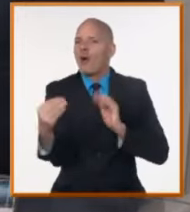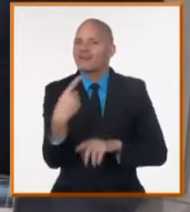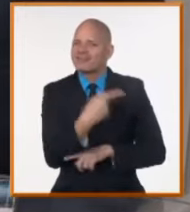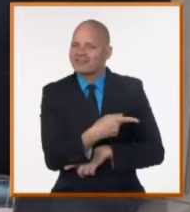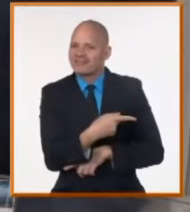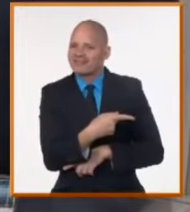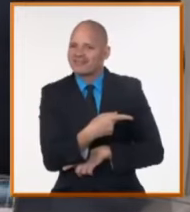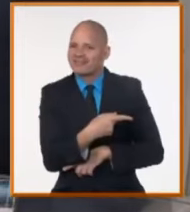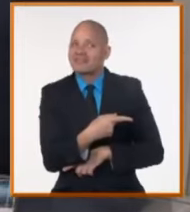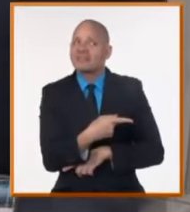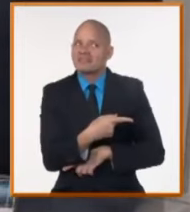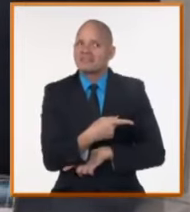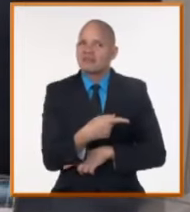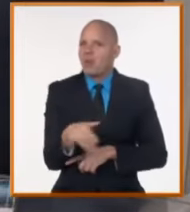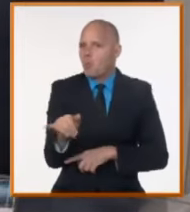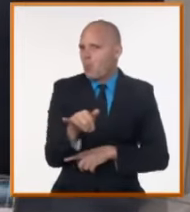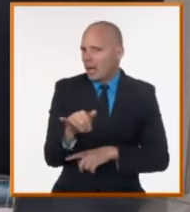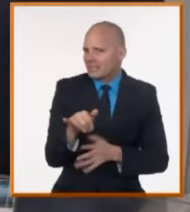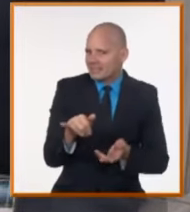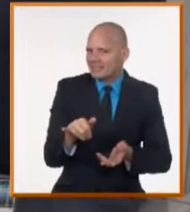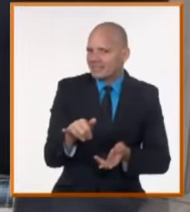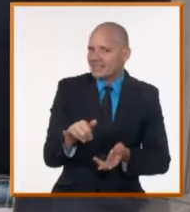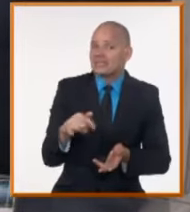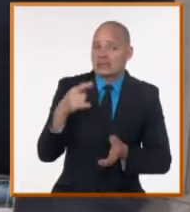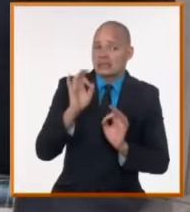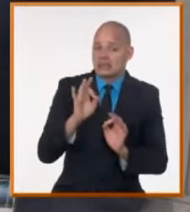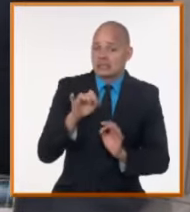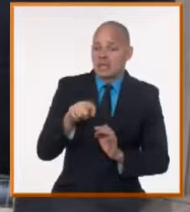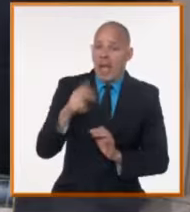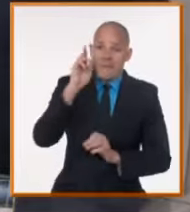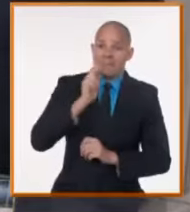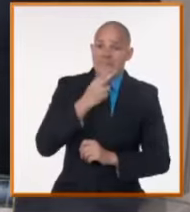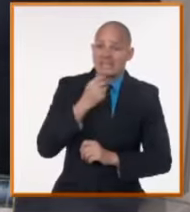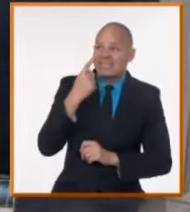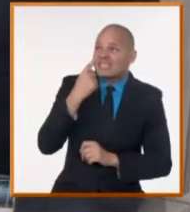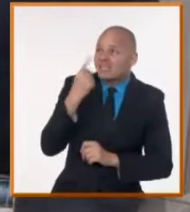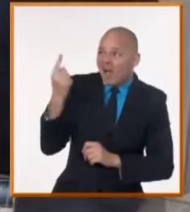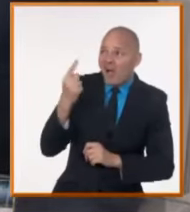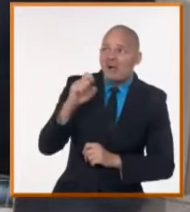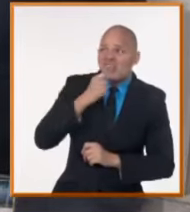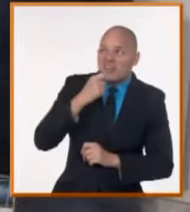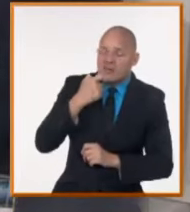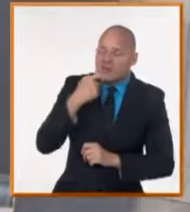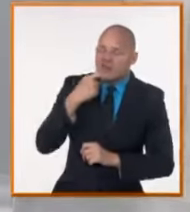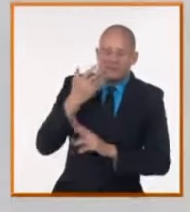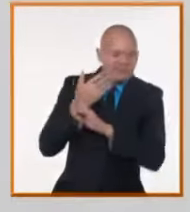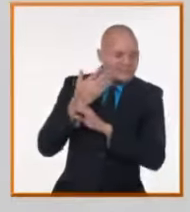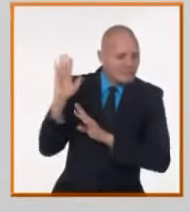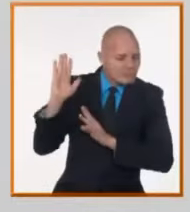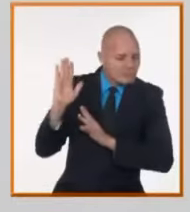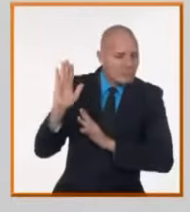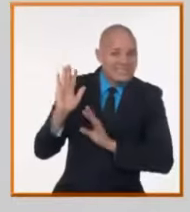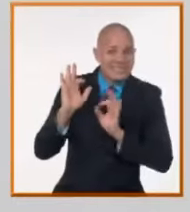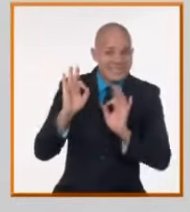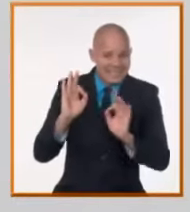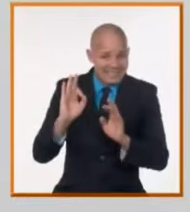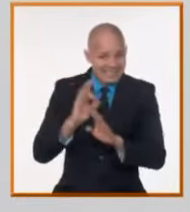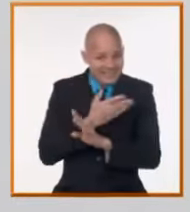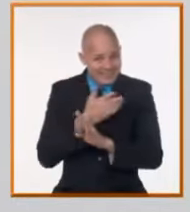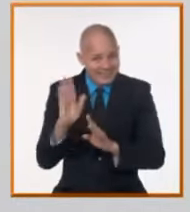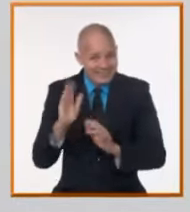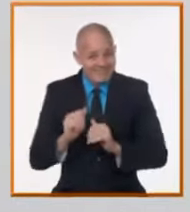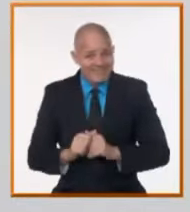la idea esta, ya tratar de institucionalizar el monroísmo con el panamericanismo, que no tiene nada que ver con el